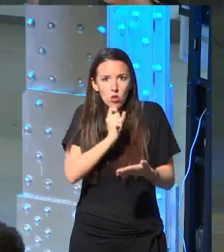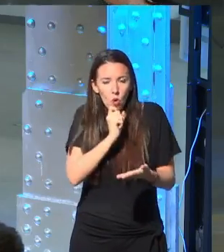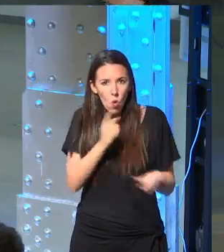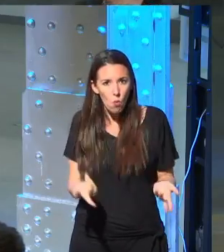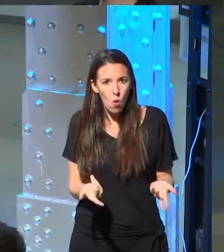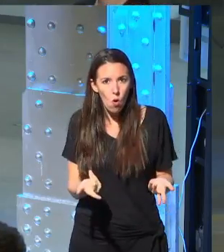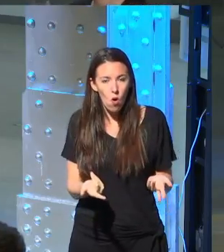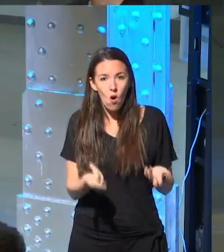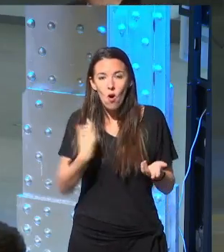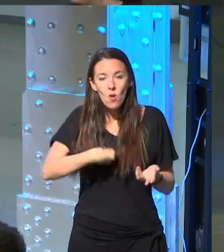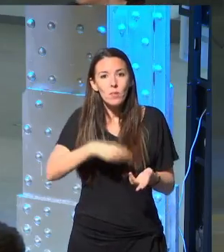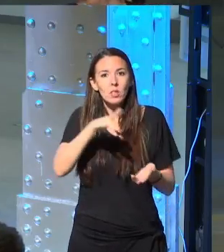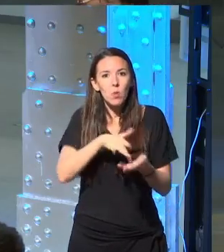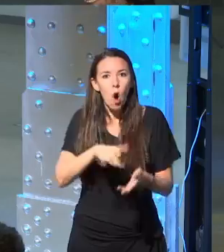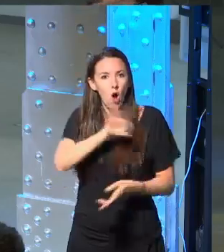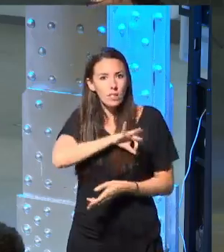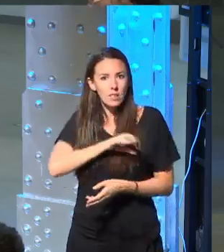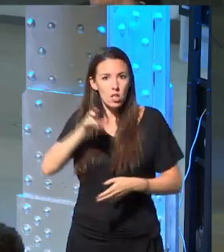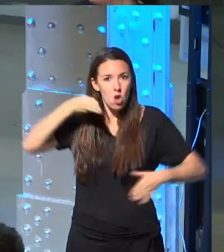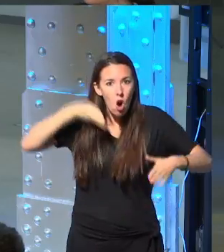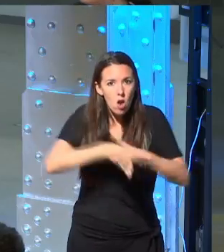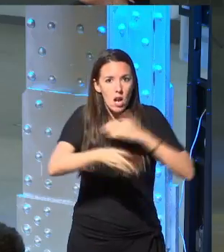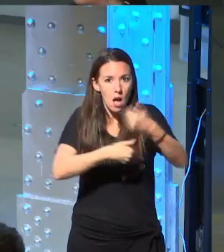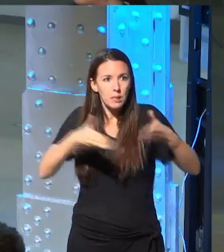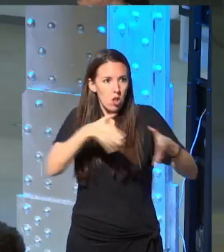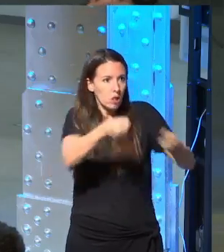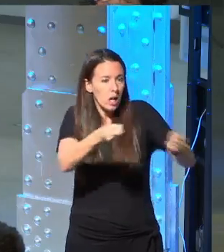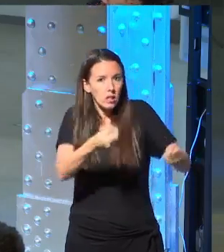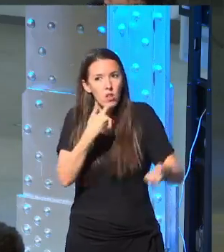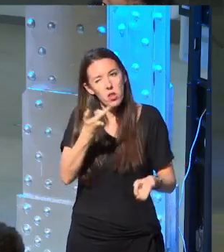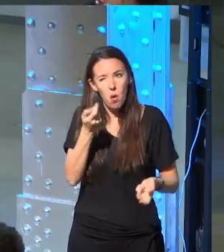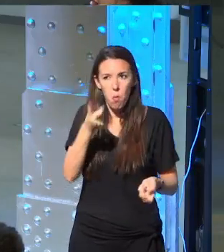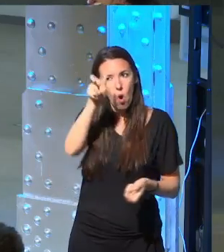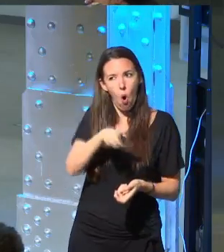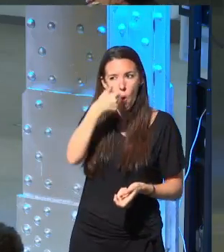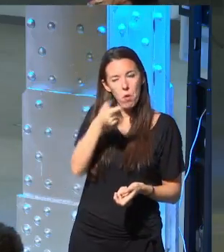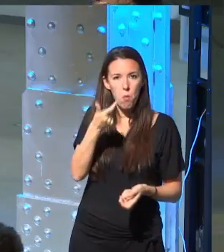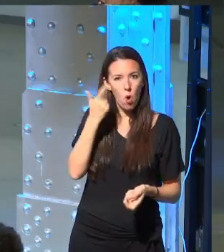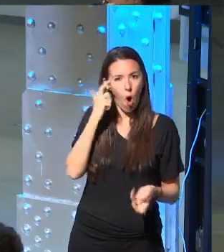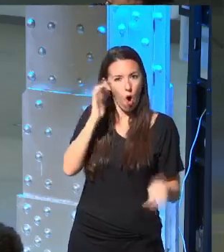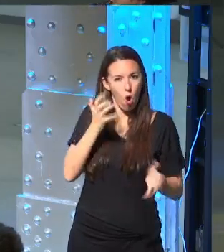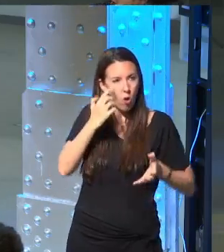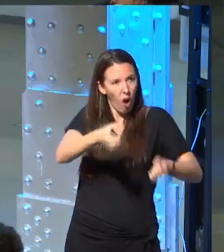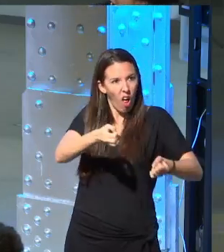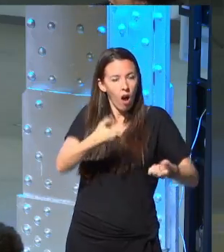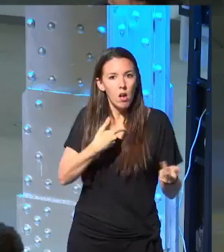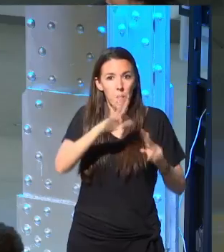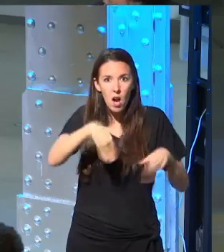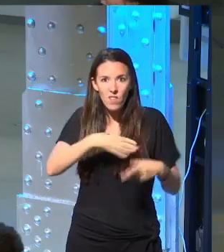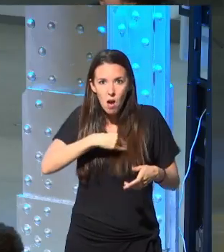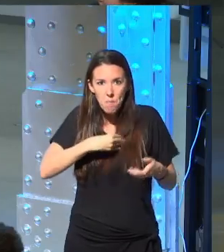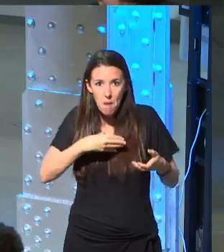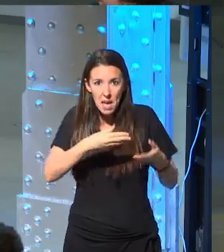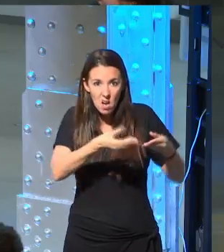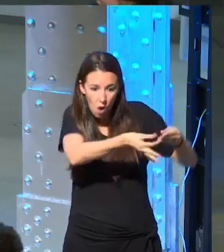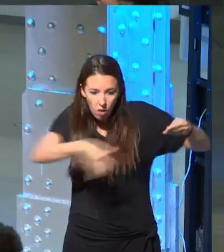sea, lo del señor que entra a la habitación y te agita, en plan, ok, este señor está loquillo, pero bueno. Pero con lo del papel fue cuando todo el mundo